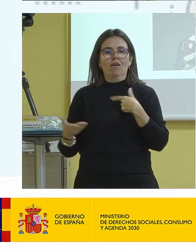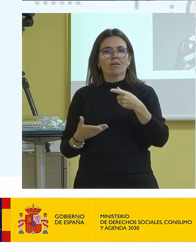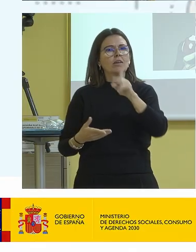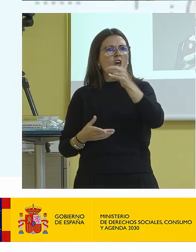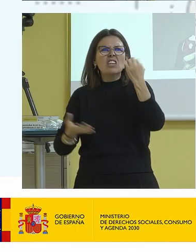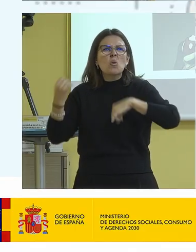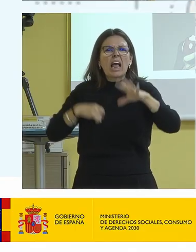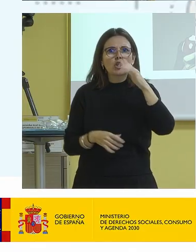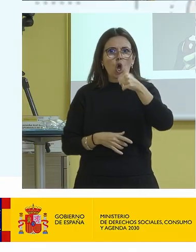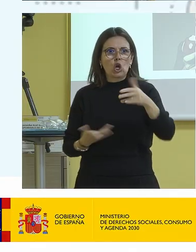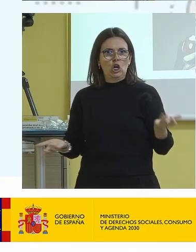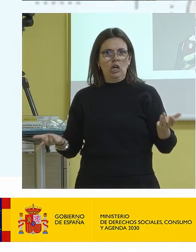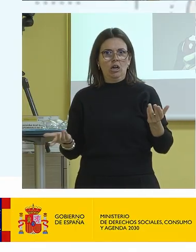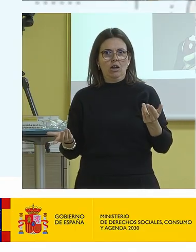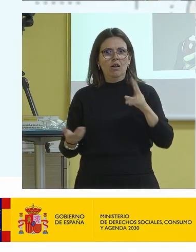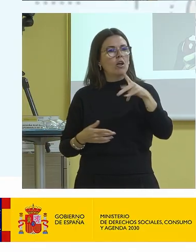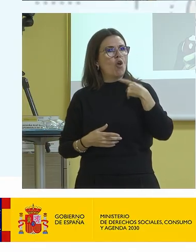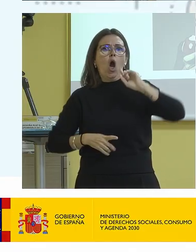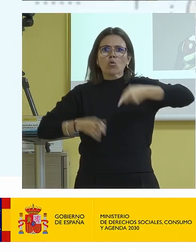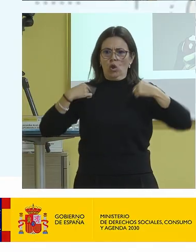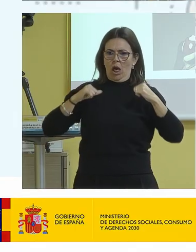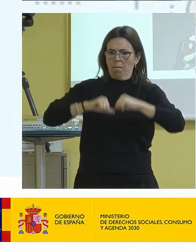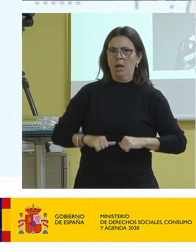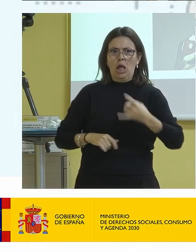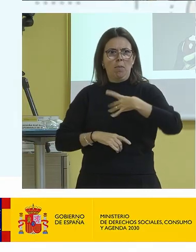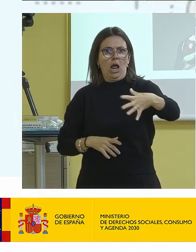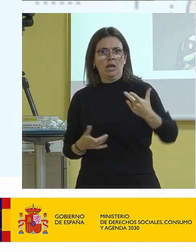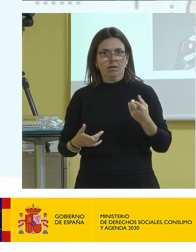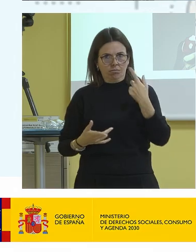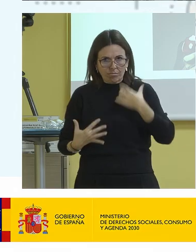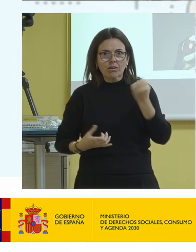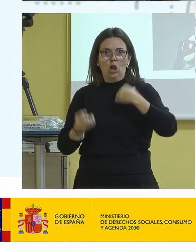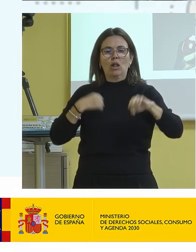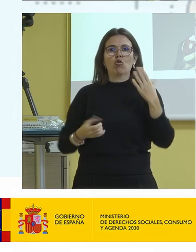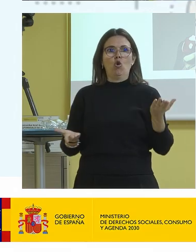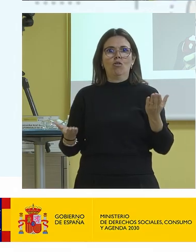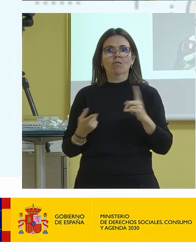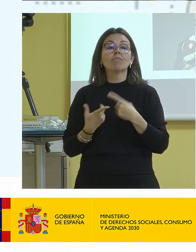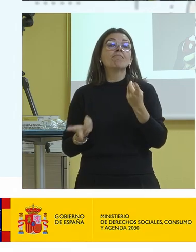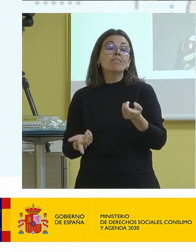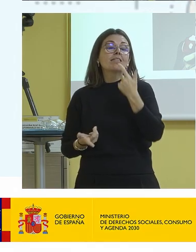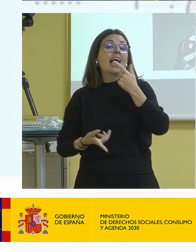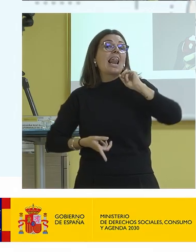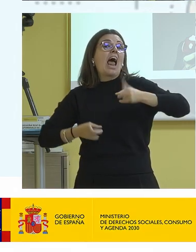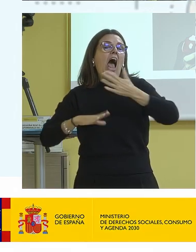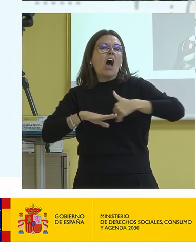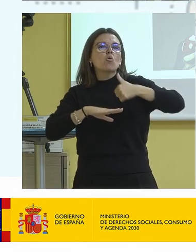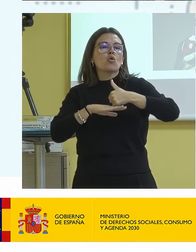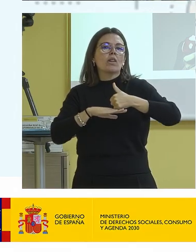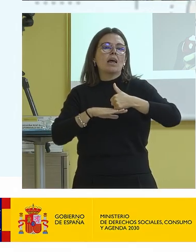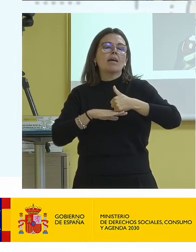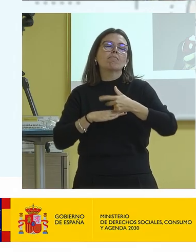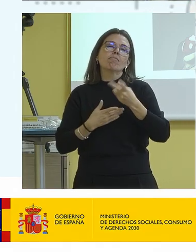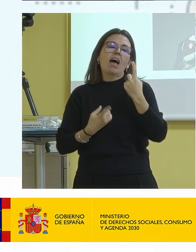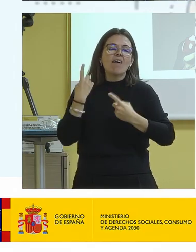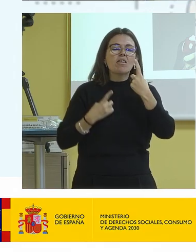que House es un actor, ¿sabes? Da igual, esa autoridad, lleva bata blanca, por favor. Entonces, eso de la autoridad a veces nos lleva a